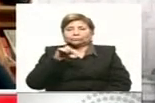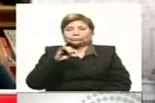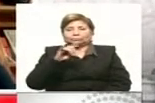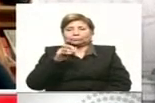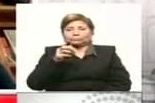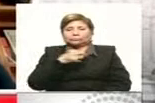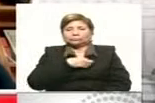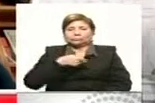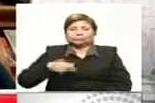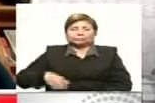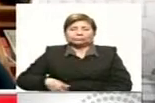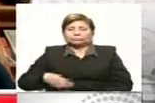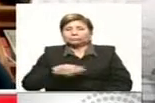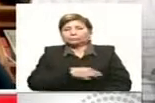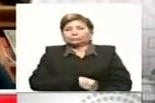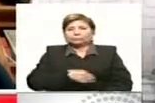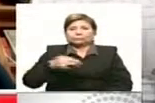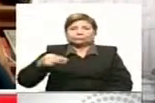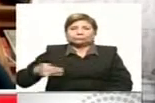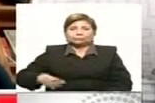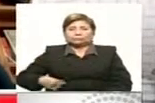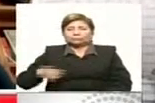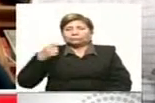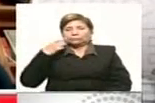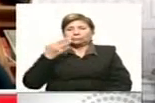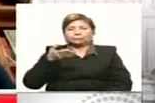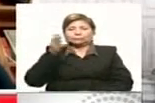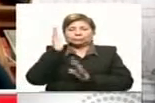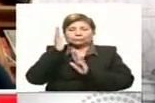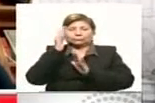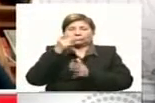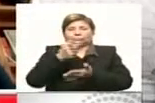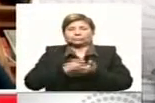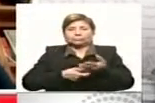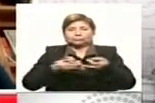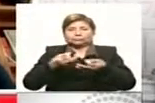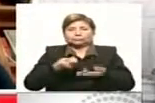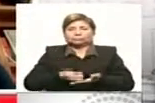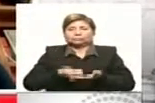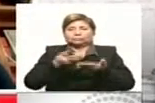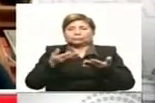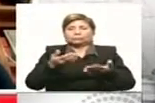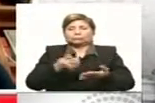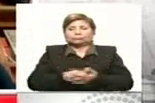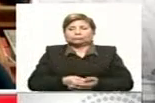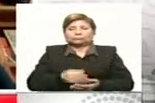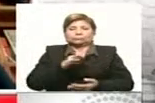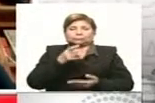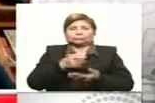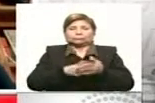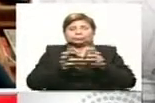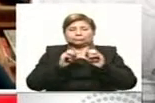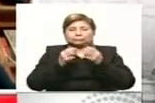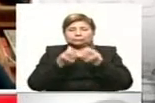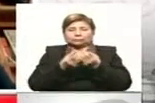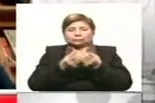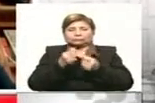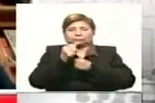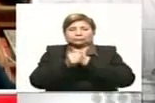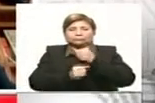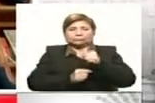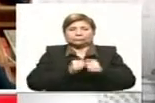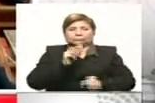presidenta del Consejo de Ministros, para sustentar el presupuesto asignado a su sector para el año